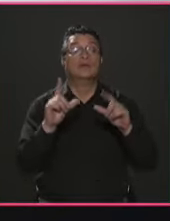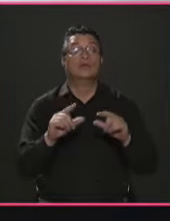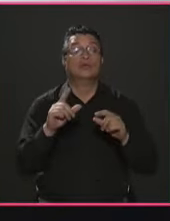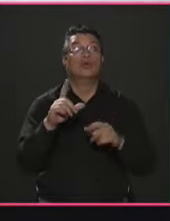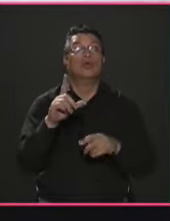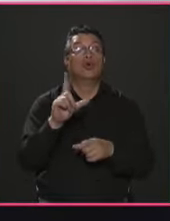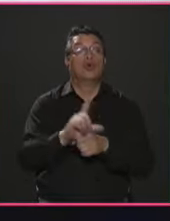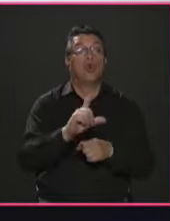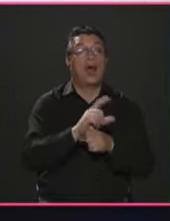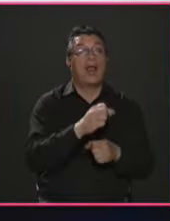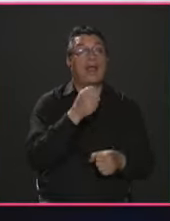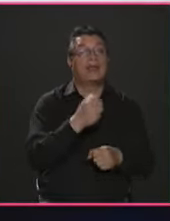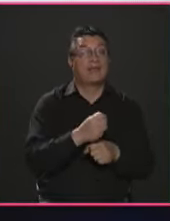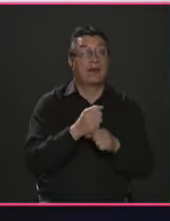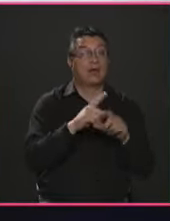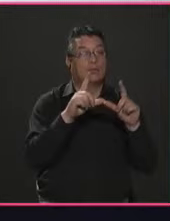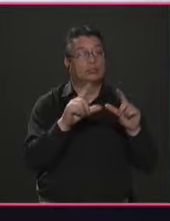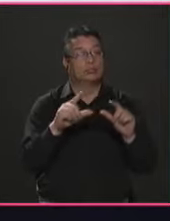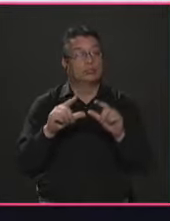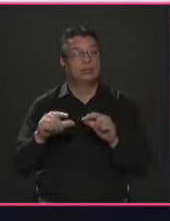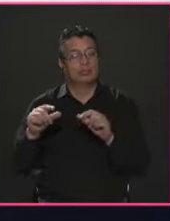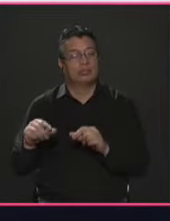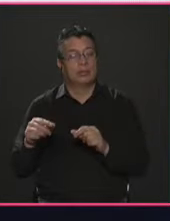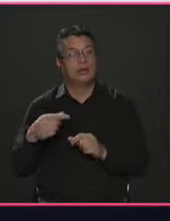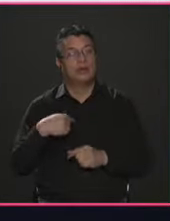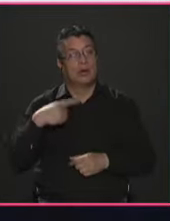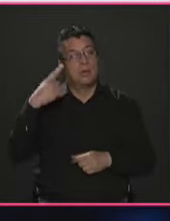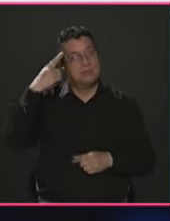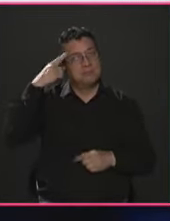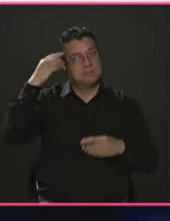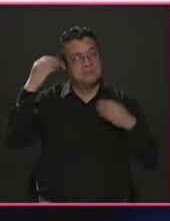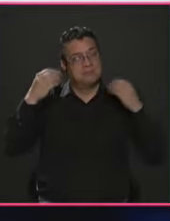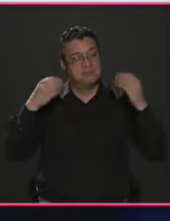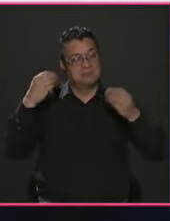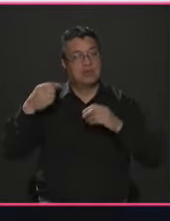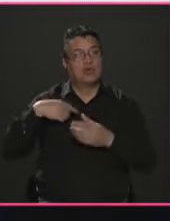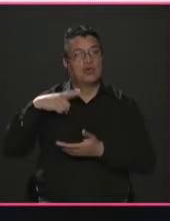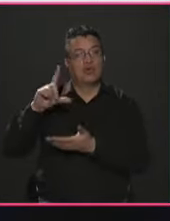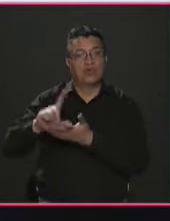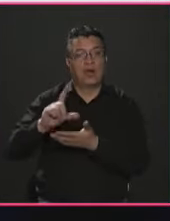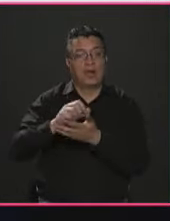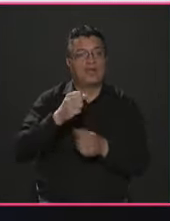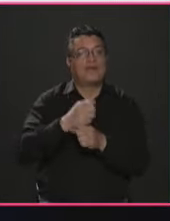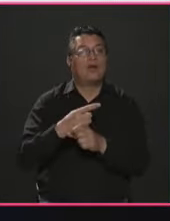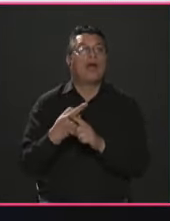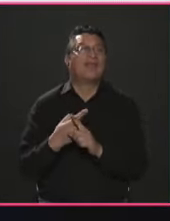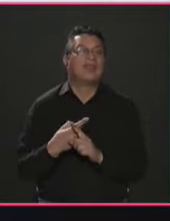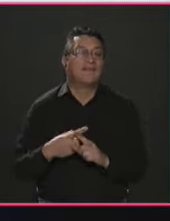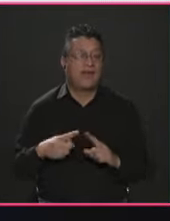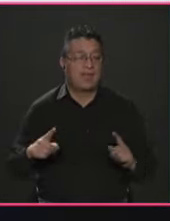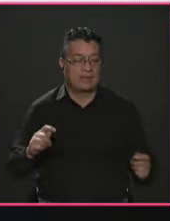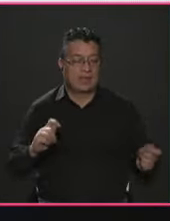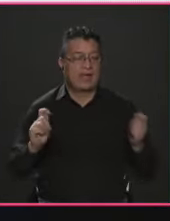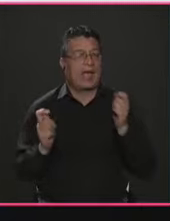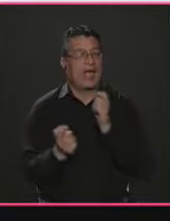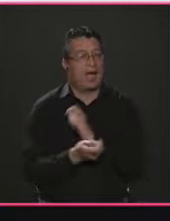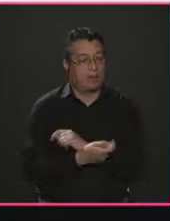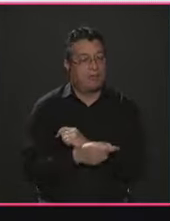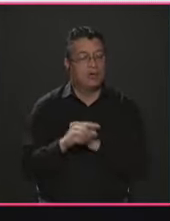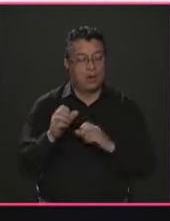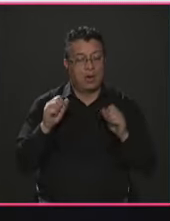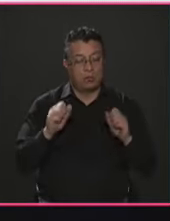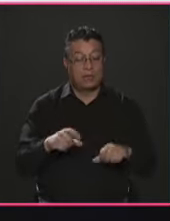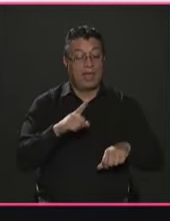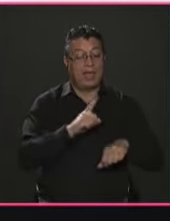trabajo Bueno yo pensaría que tal vez vamos a tener puestos de trabajo diferentes o que vamos a poder destinar